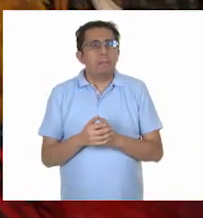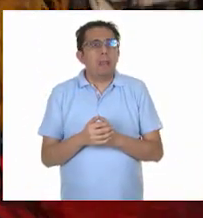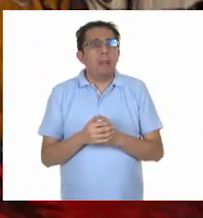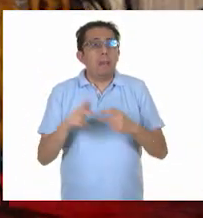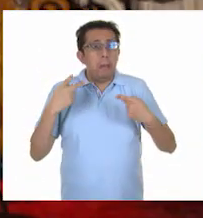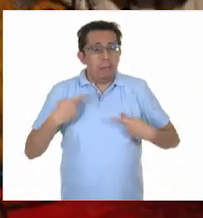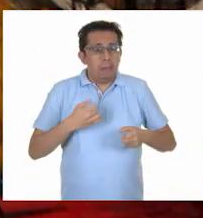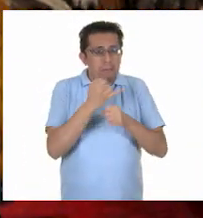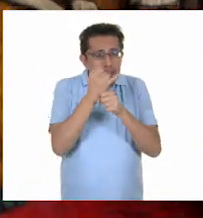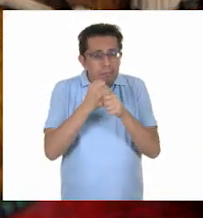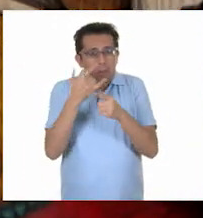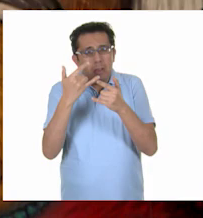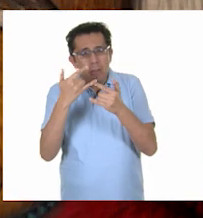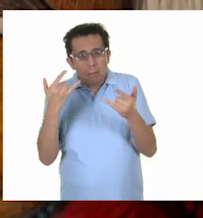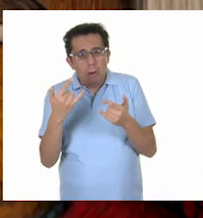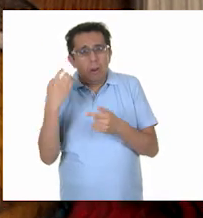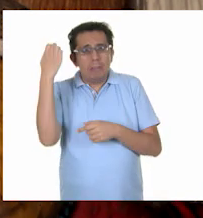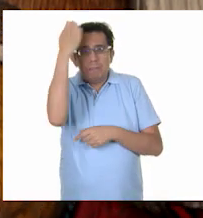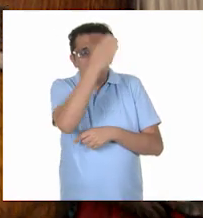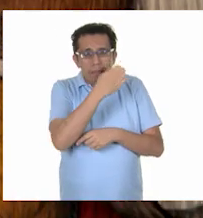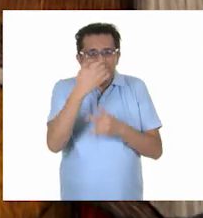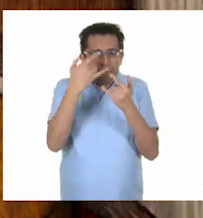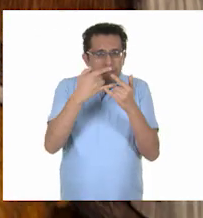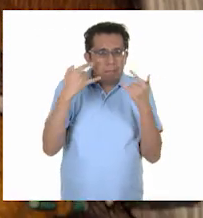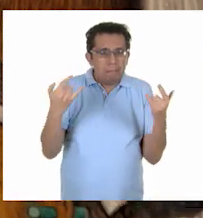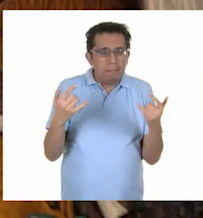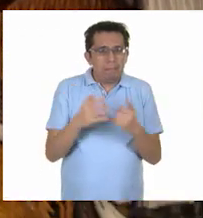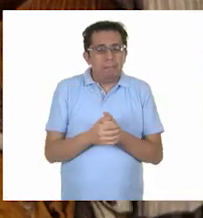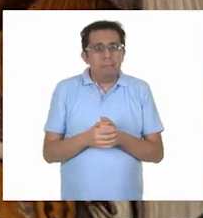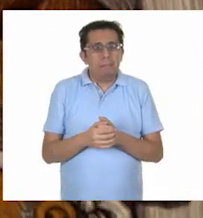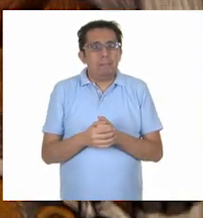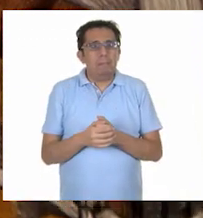Historiadores y analistas de la historia